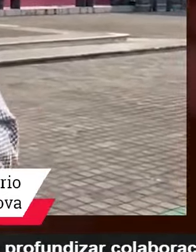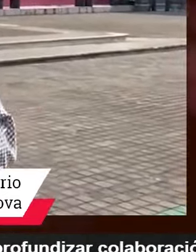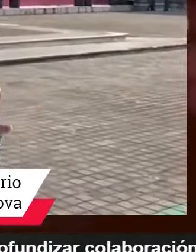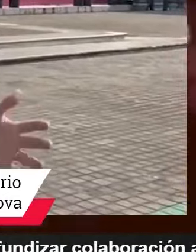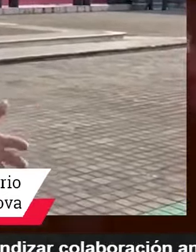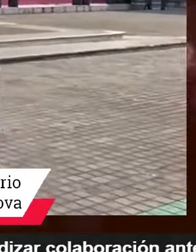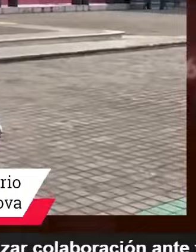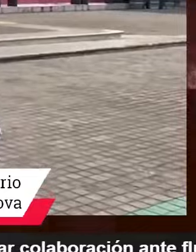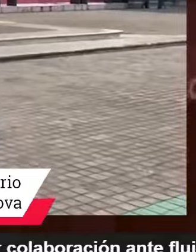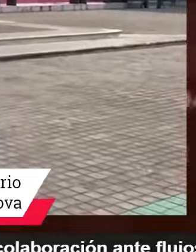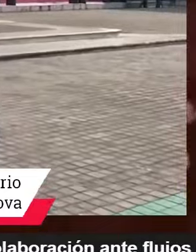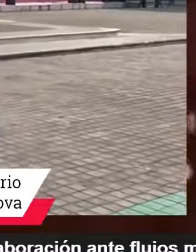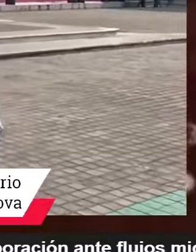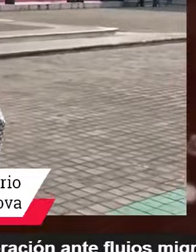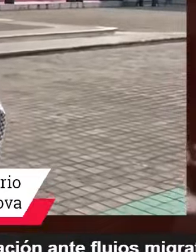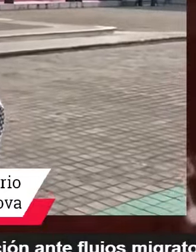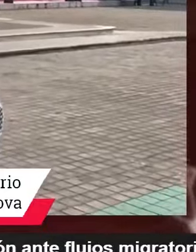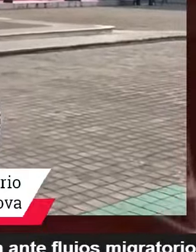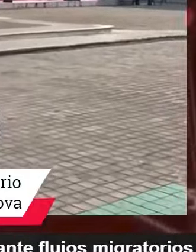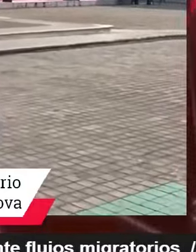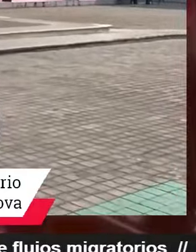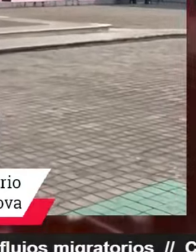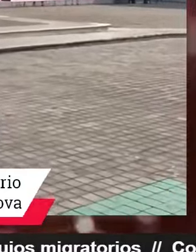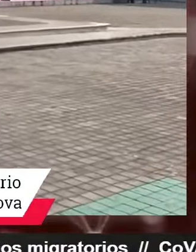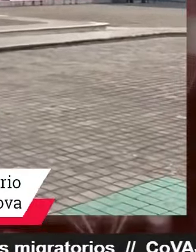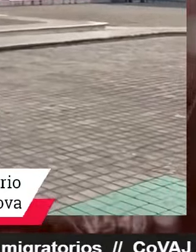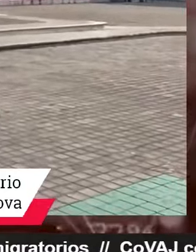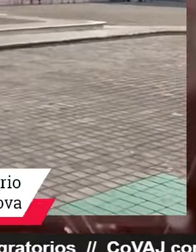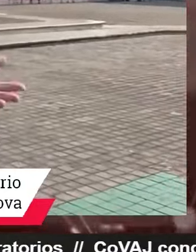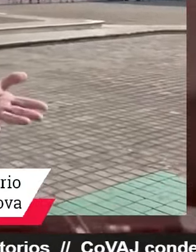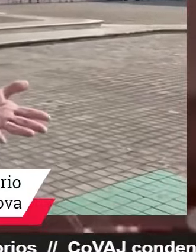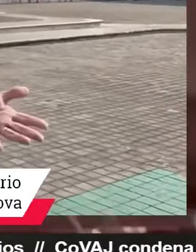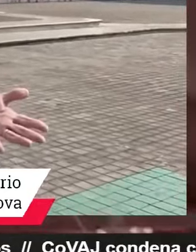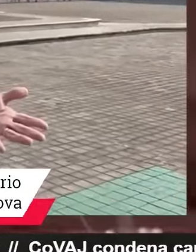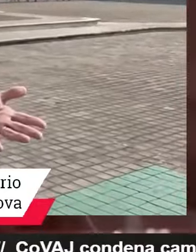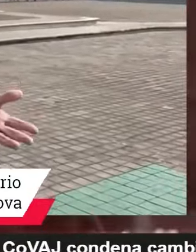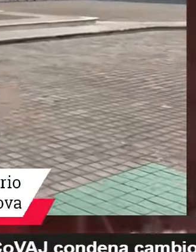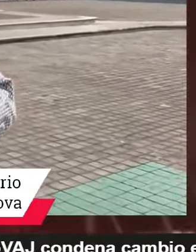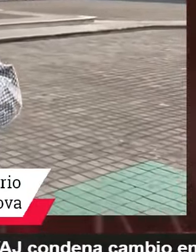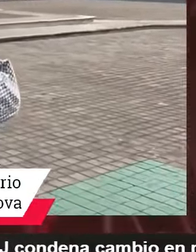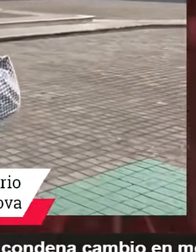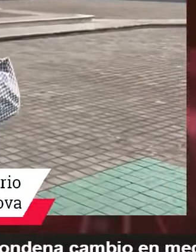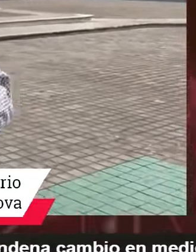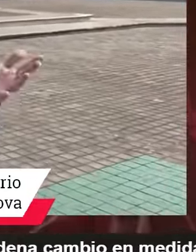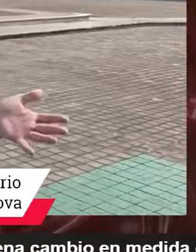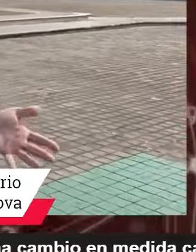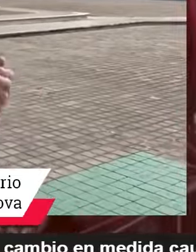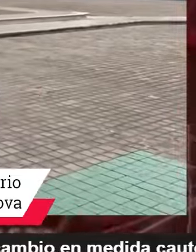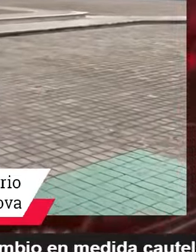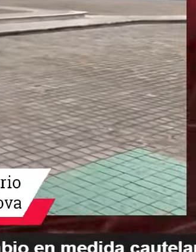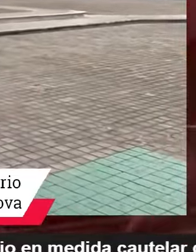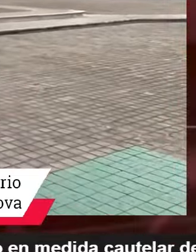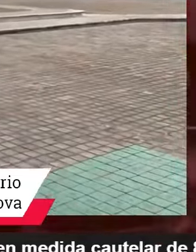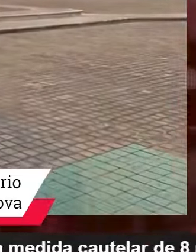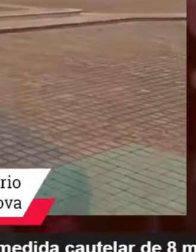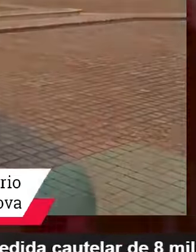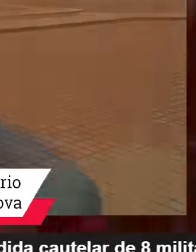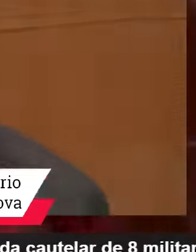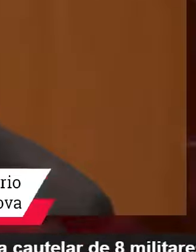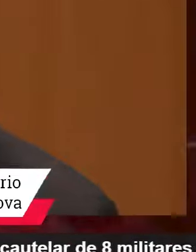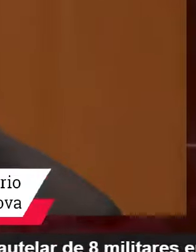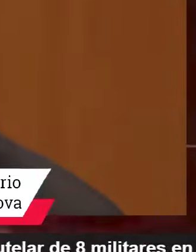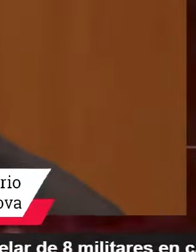donde señalaba que hay conflicto de interés porque hay exfuncionarios del INE vinculados a estas organizaciones vamos